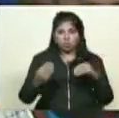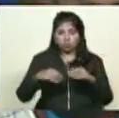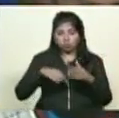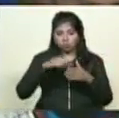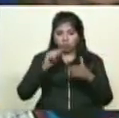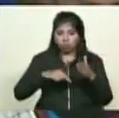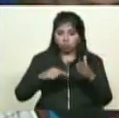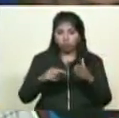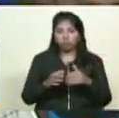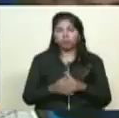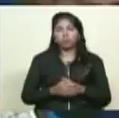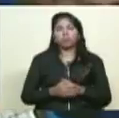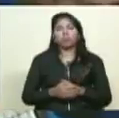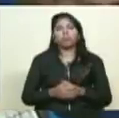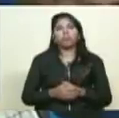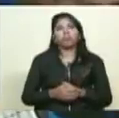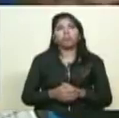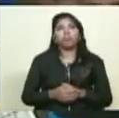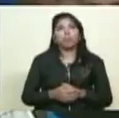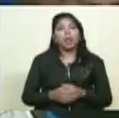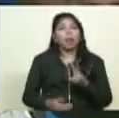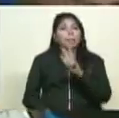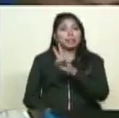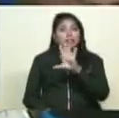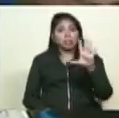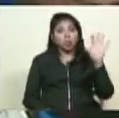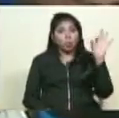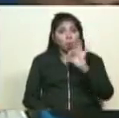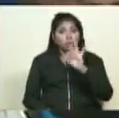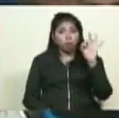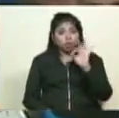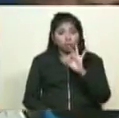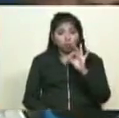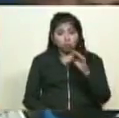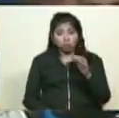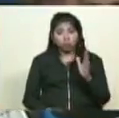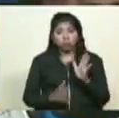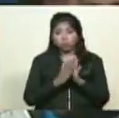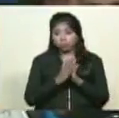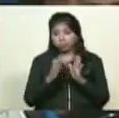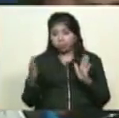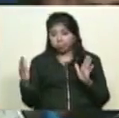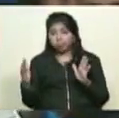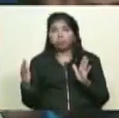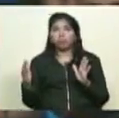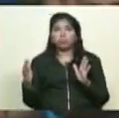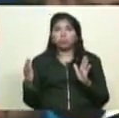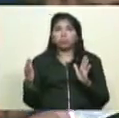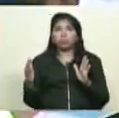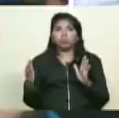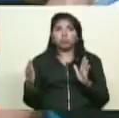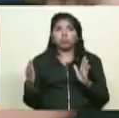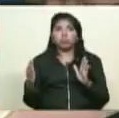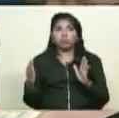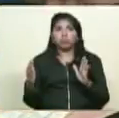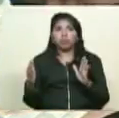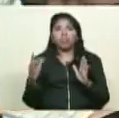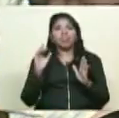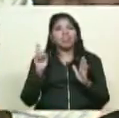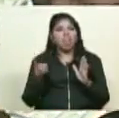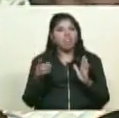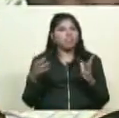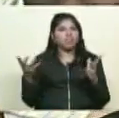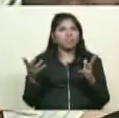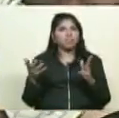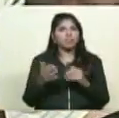discutirse, que el 25% de la producción de las entidades de trabajo sean llevadas directamente